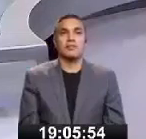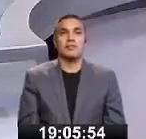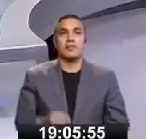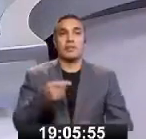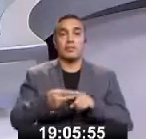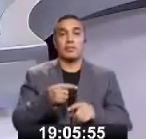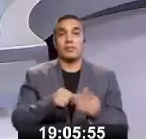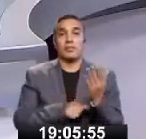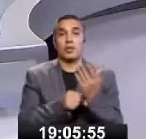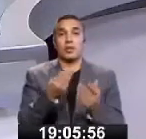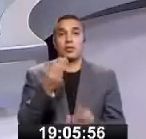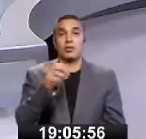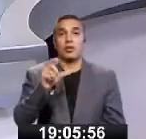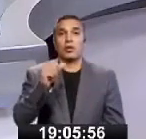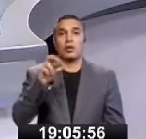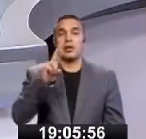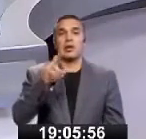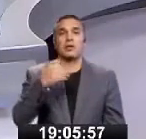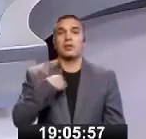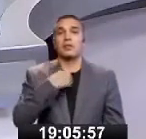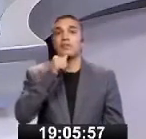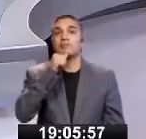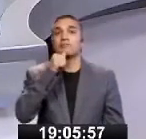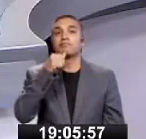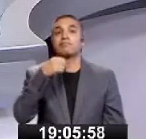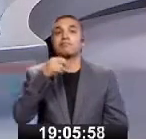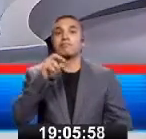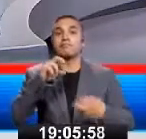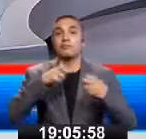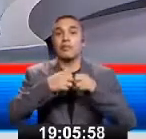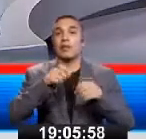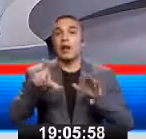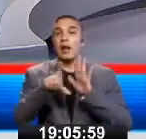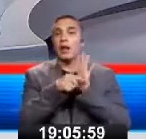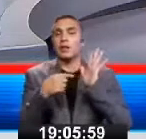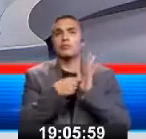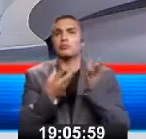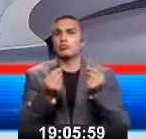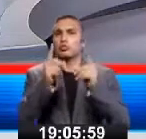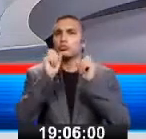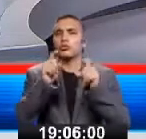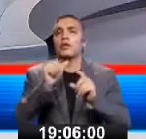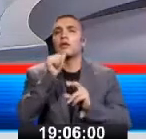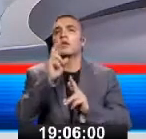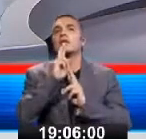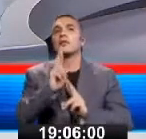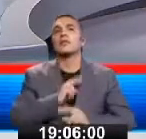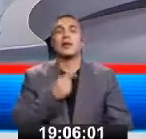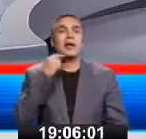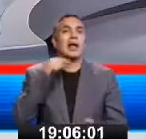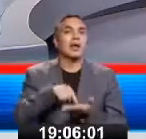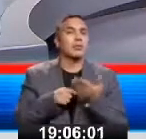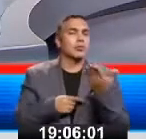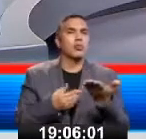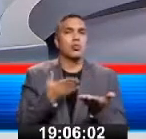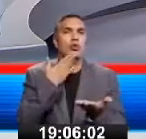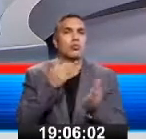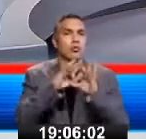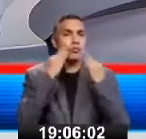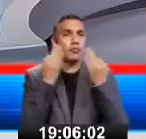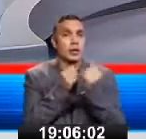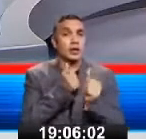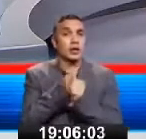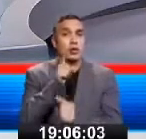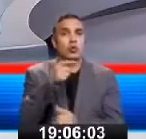El exministro Walter Solís tiene cuentas pendientes con la justicia y varias preguntas que contestar. Por ejemplo, ¿cómo familiares